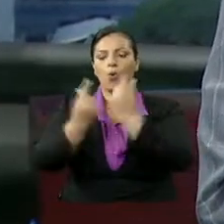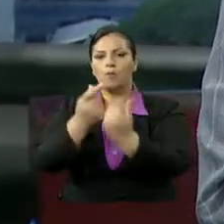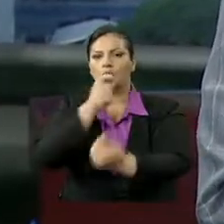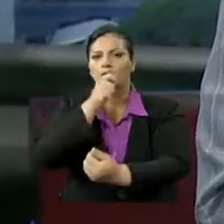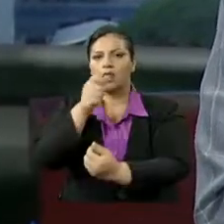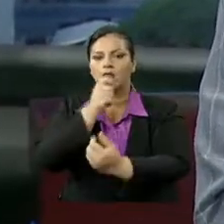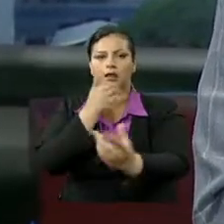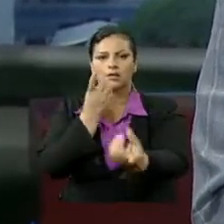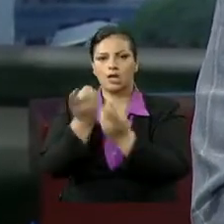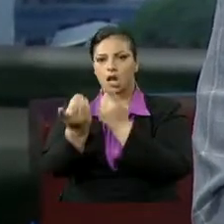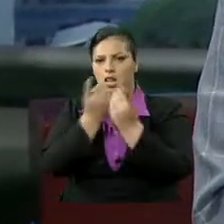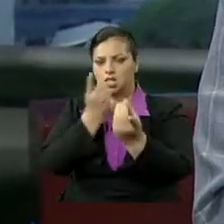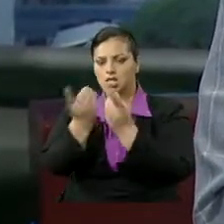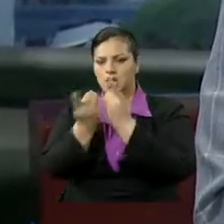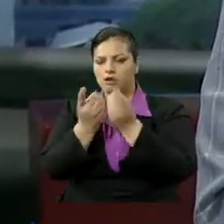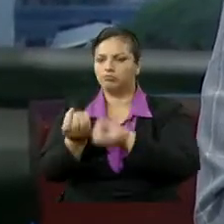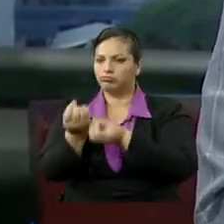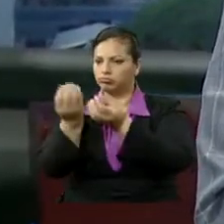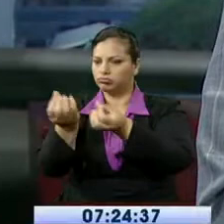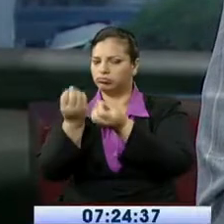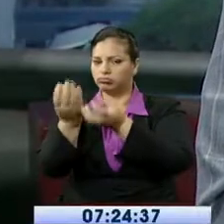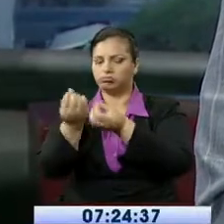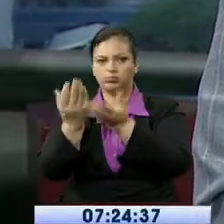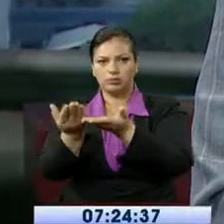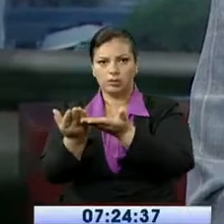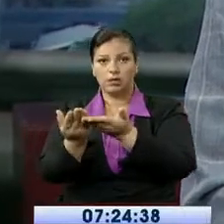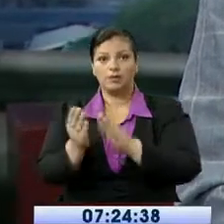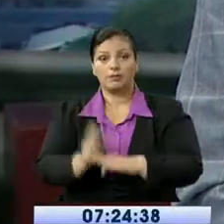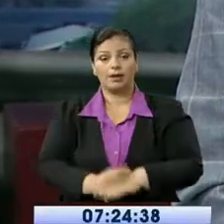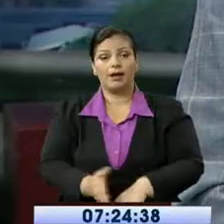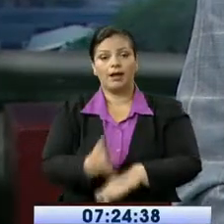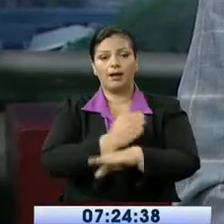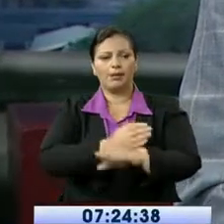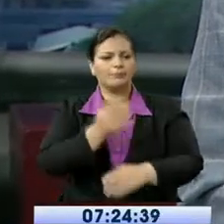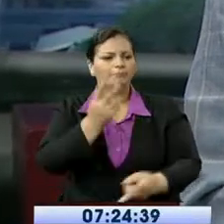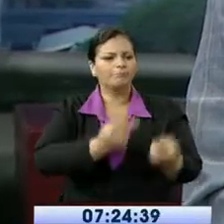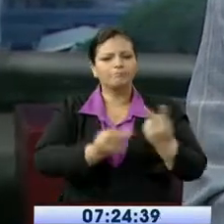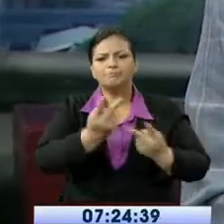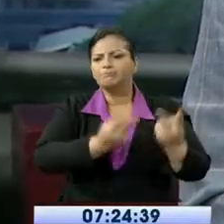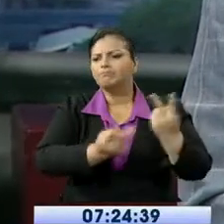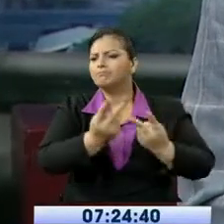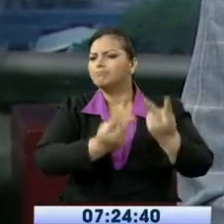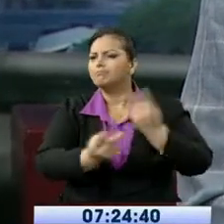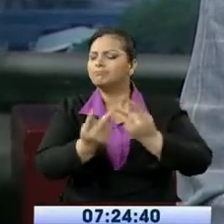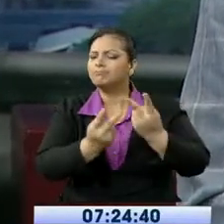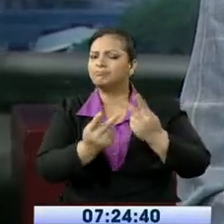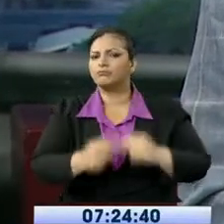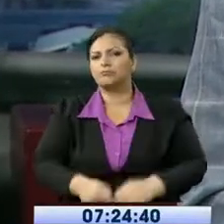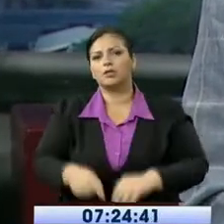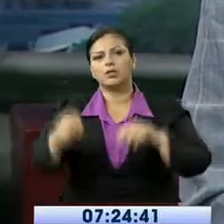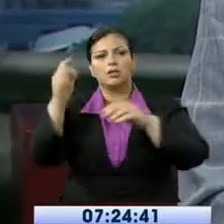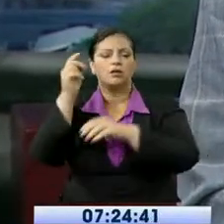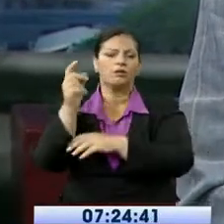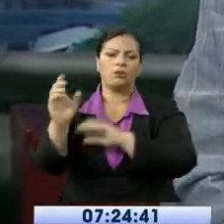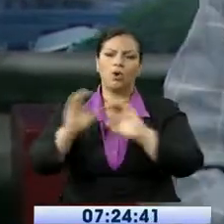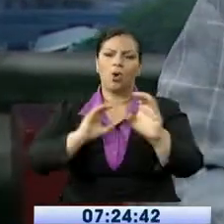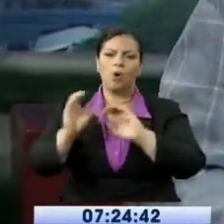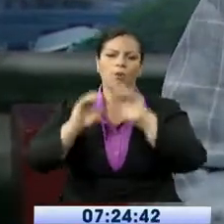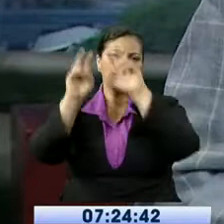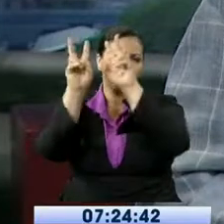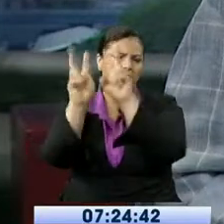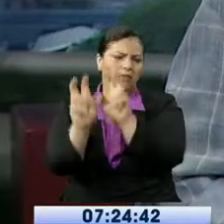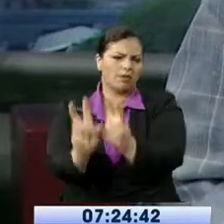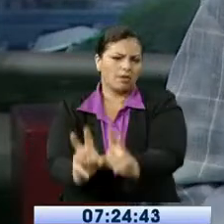Manabí. Luego de un recorrido en el que se refirió a varios temas. El primer mandatario decretó por un mes más el estado